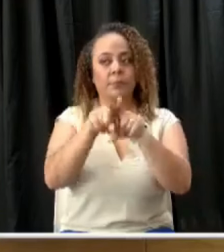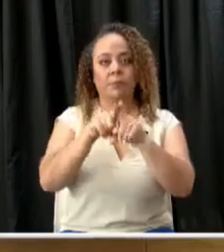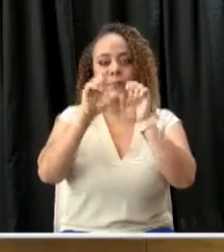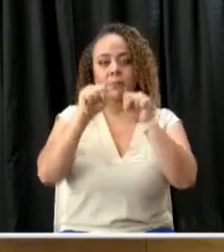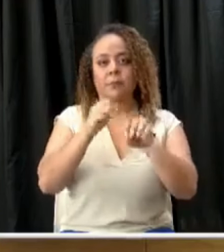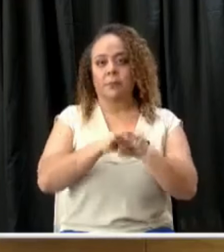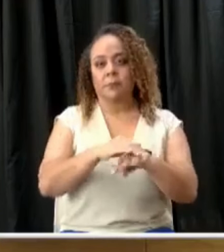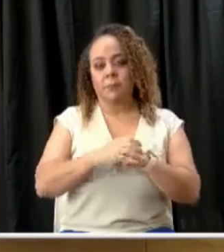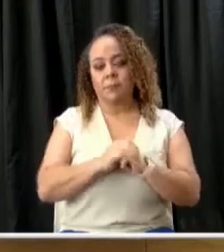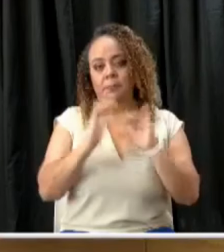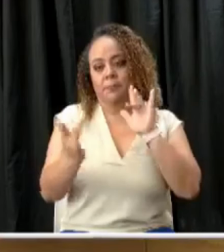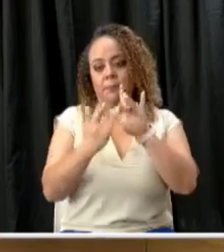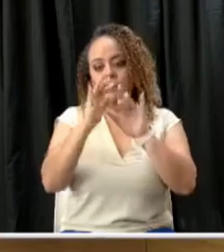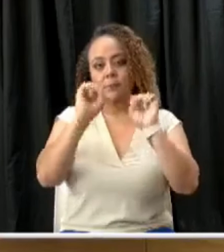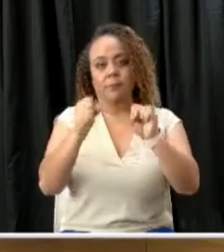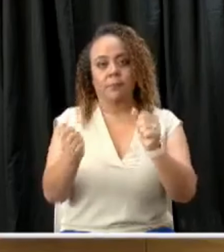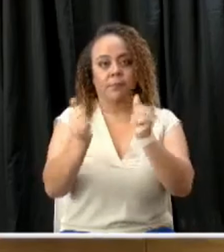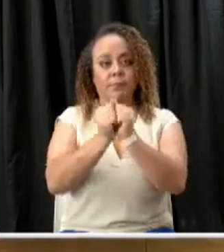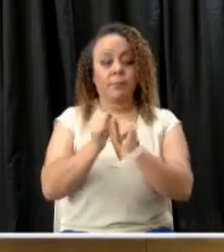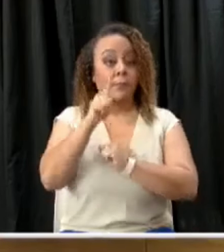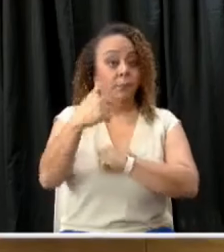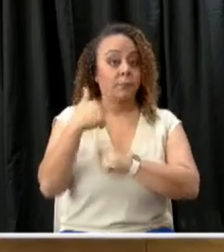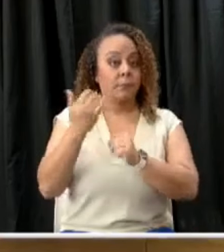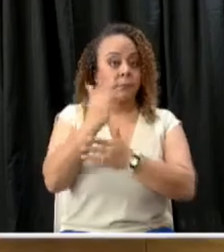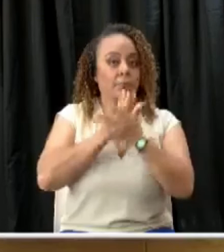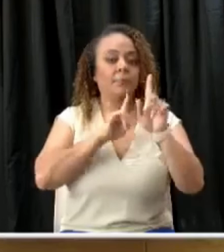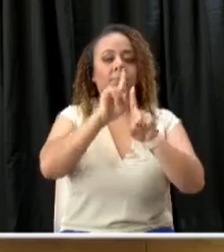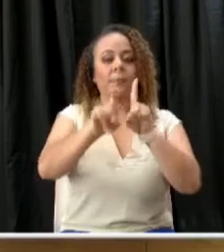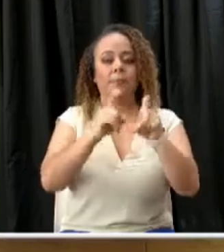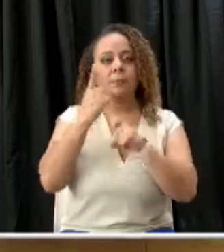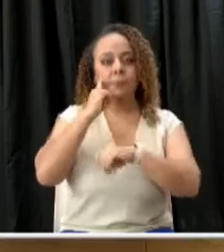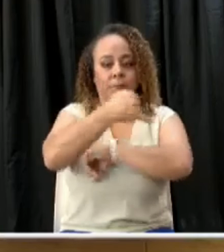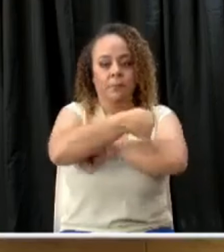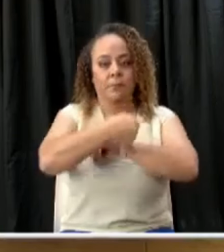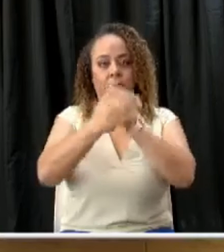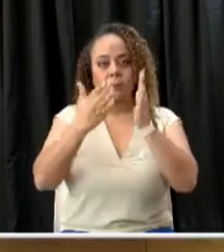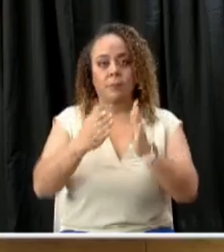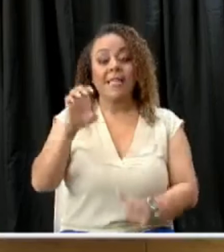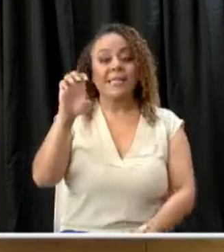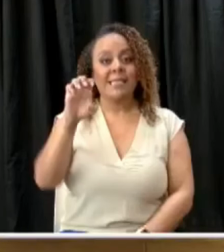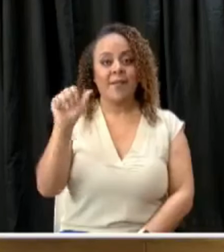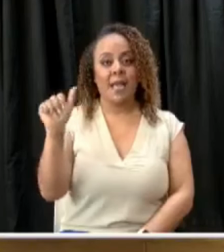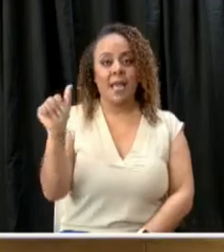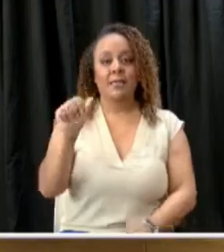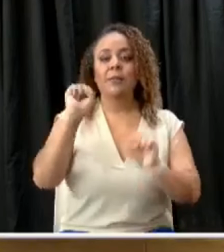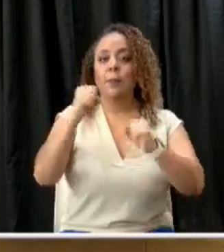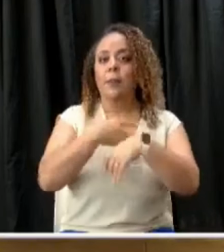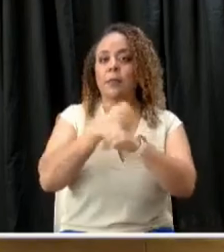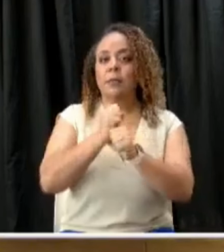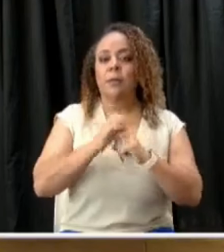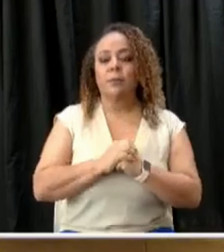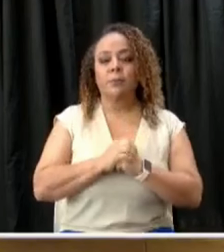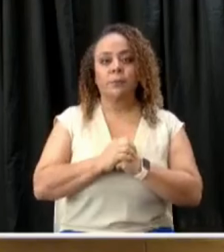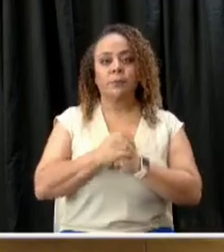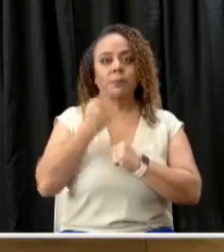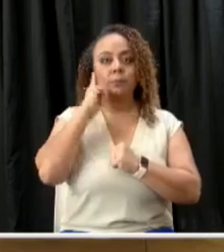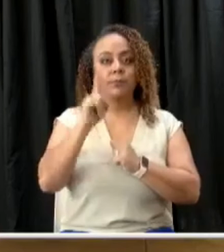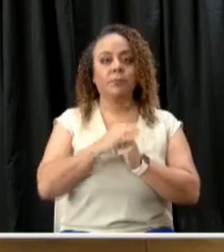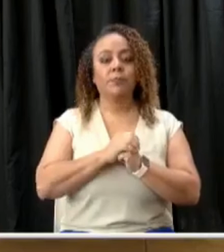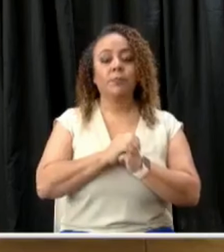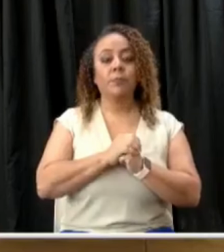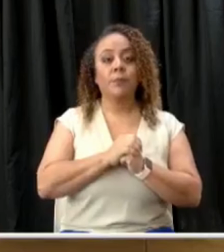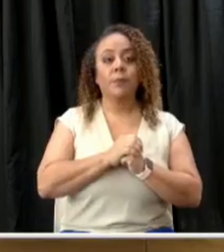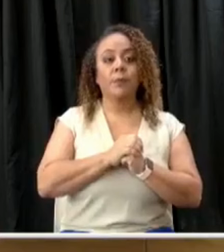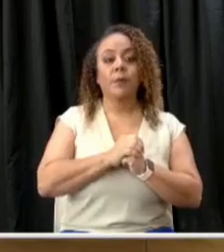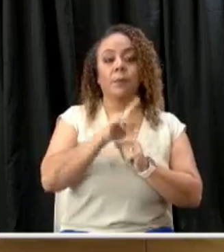puede conectar y nos puede acompañar. Si usted tiene alguna consulta para el ingeniero Esteban Arias, puede hacerla a través del espacio de QR